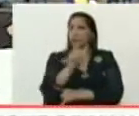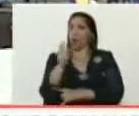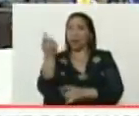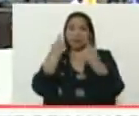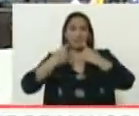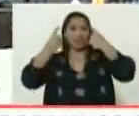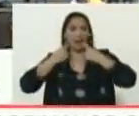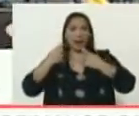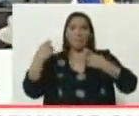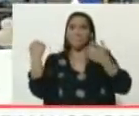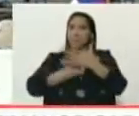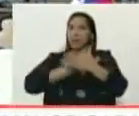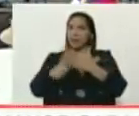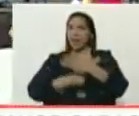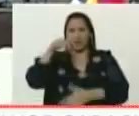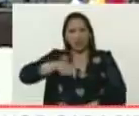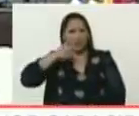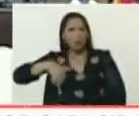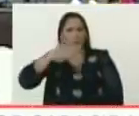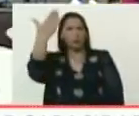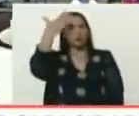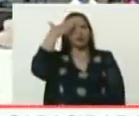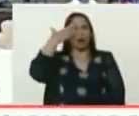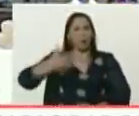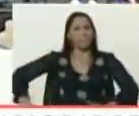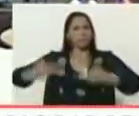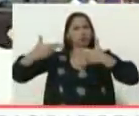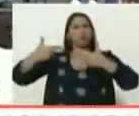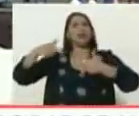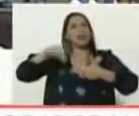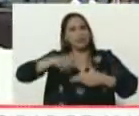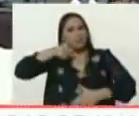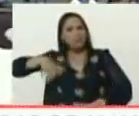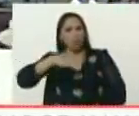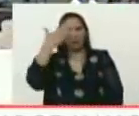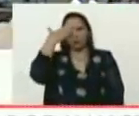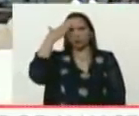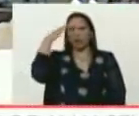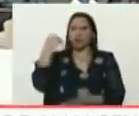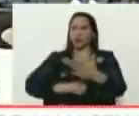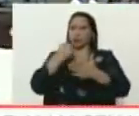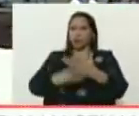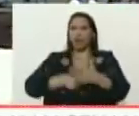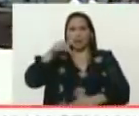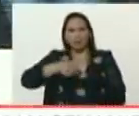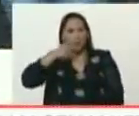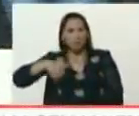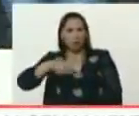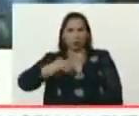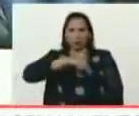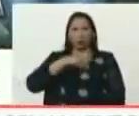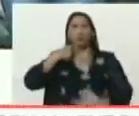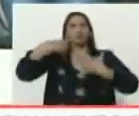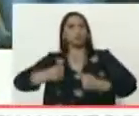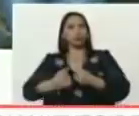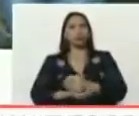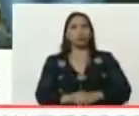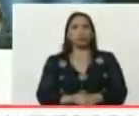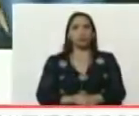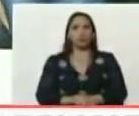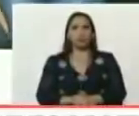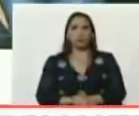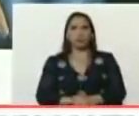enseñar a pelear. Este pueblo sabe pelear. Este pueblo sabe luchar. Y estamos seguros que